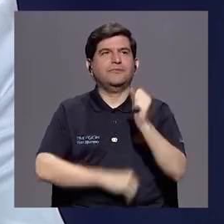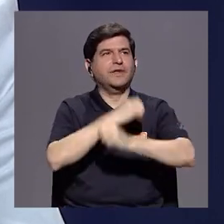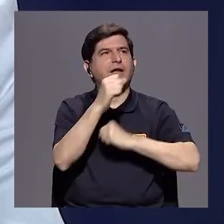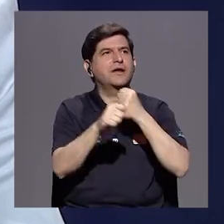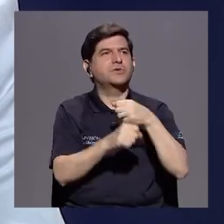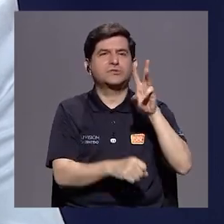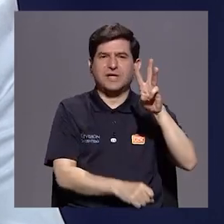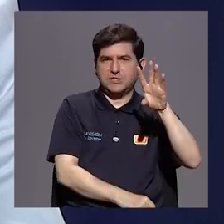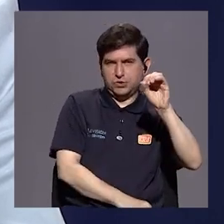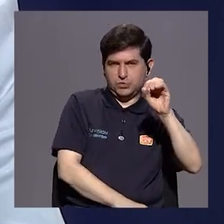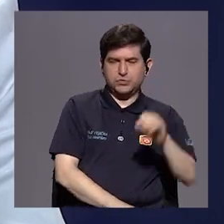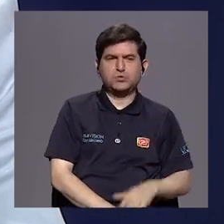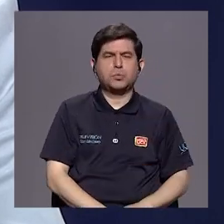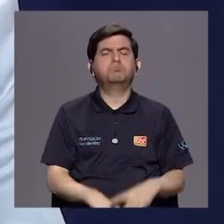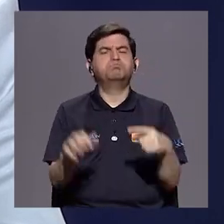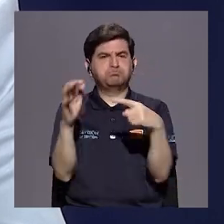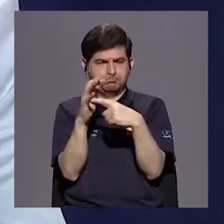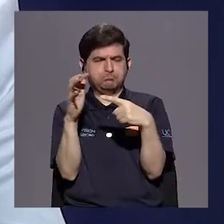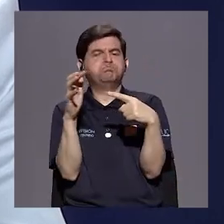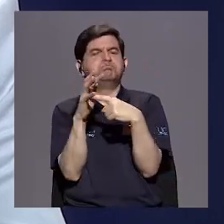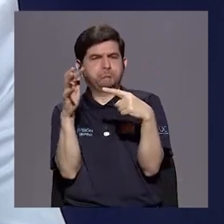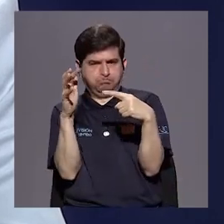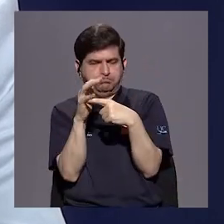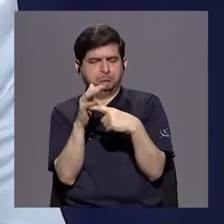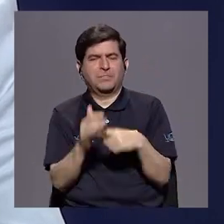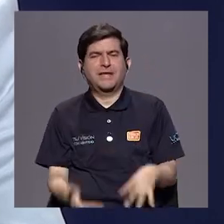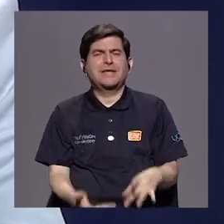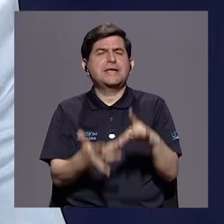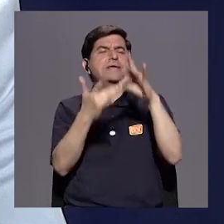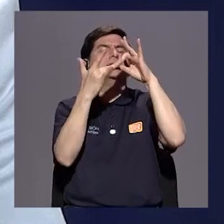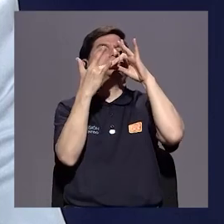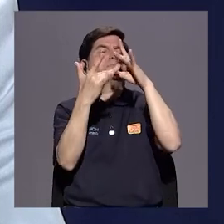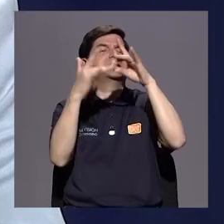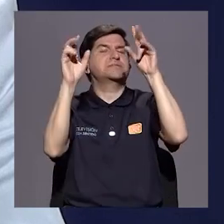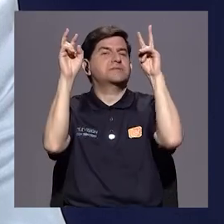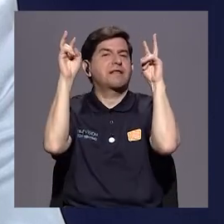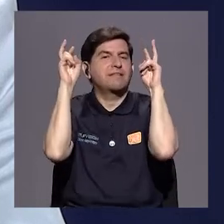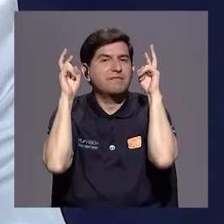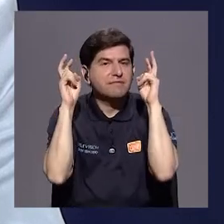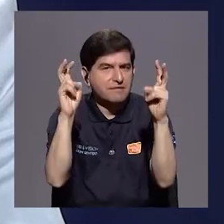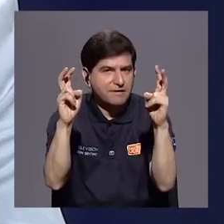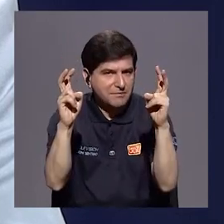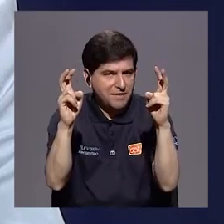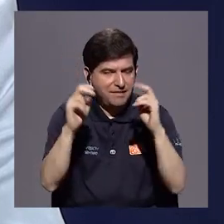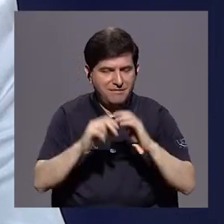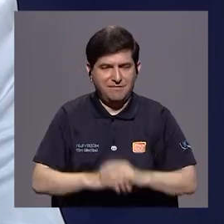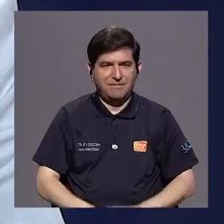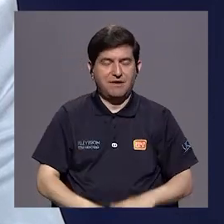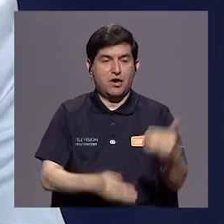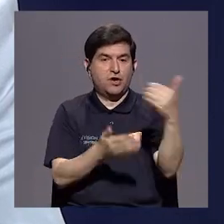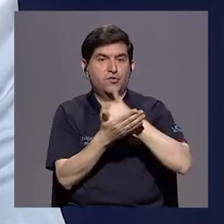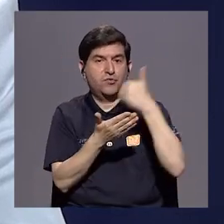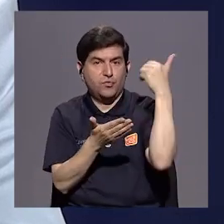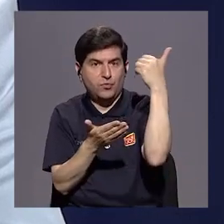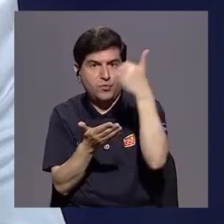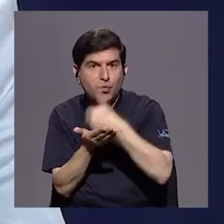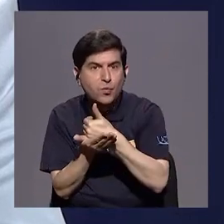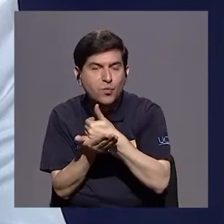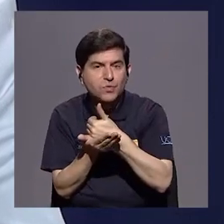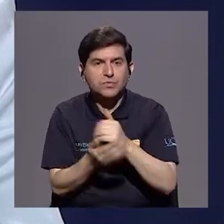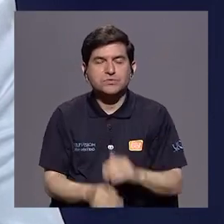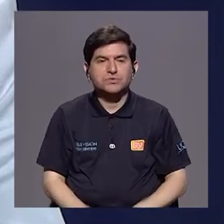60 se popularizó particularmente el tema de los recursos